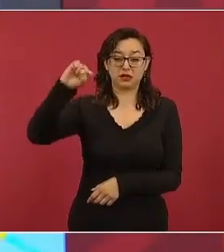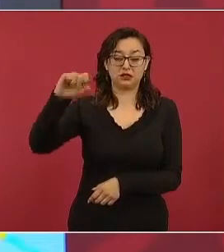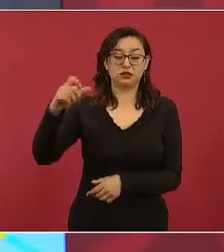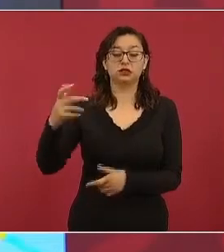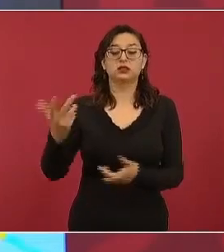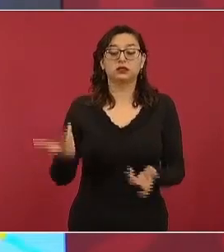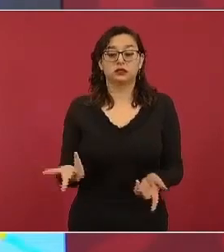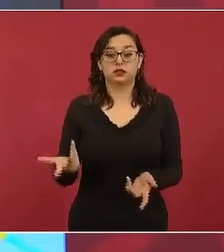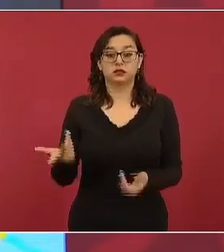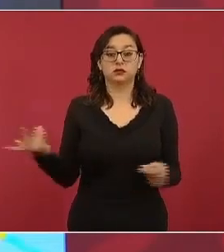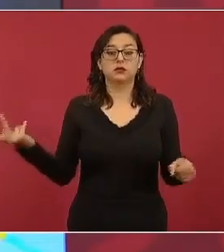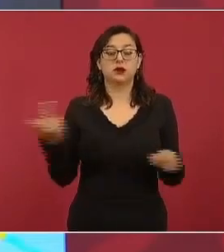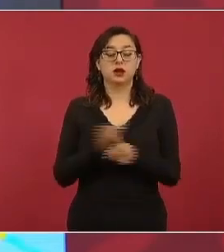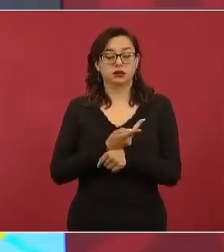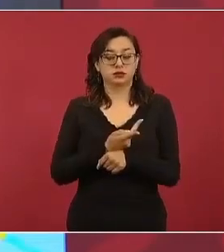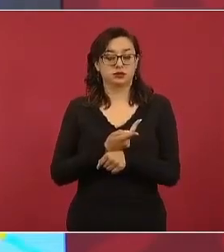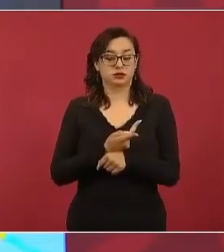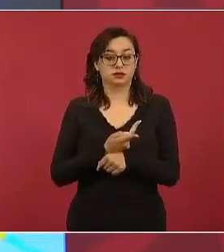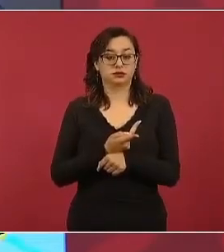¿cómo ayuda